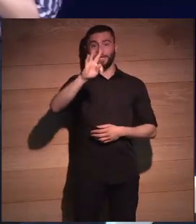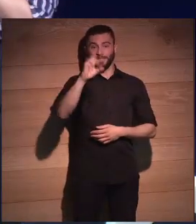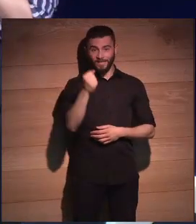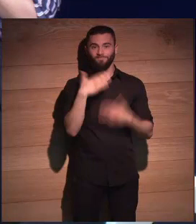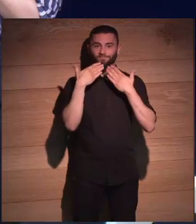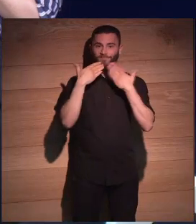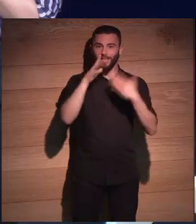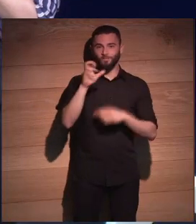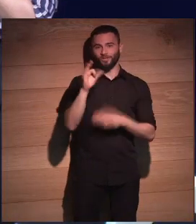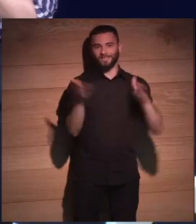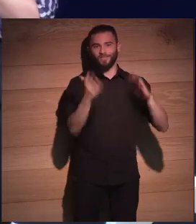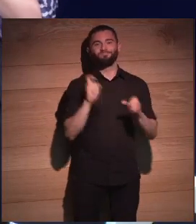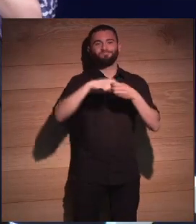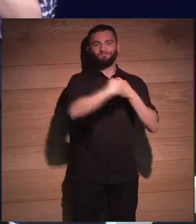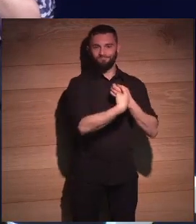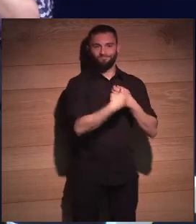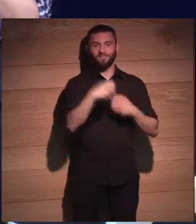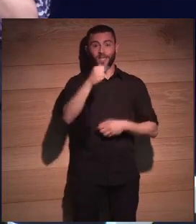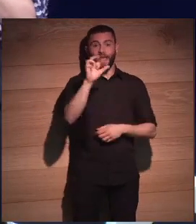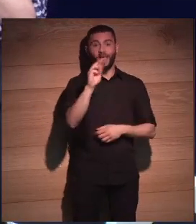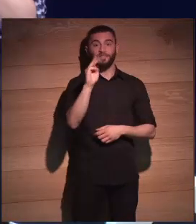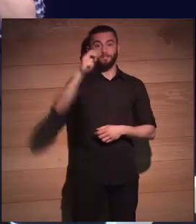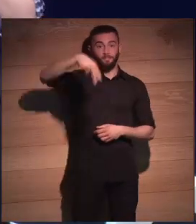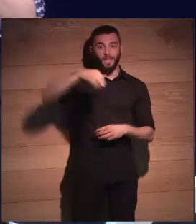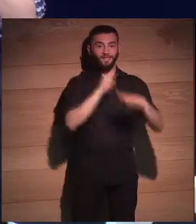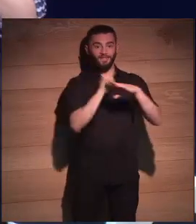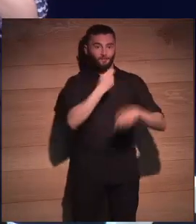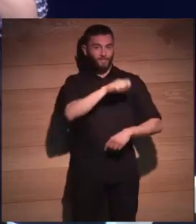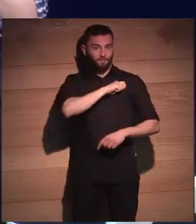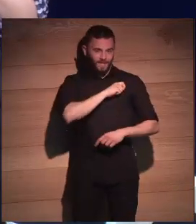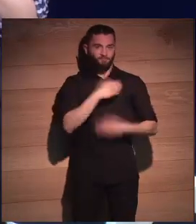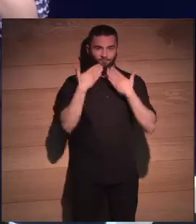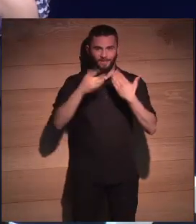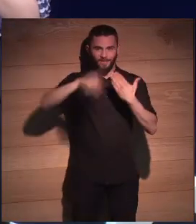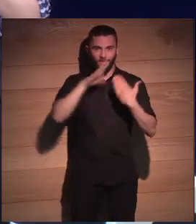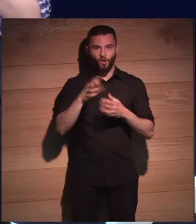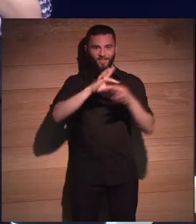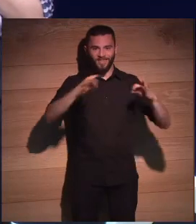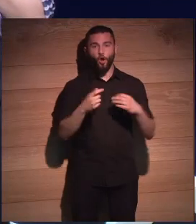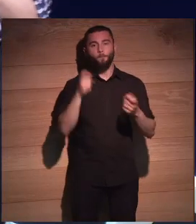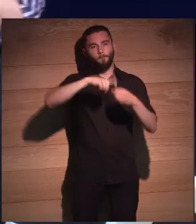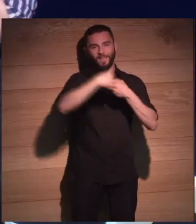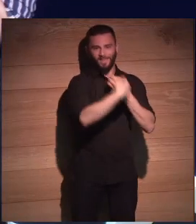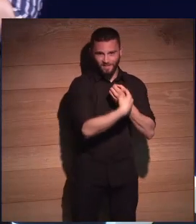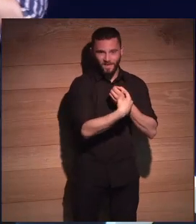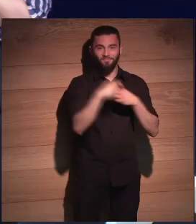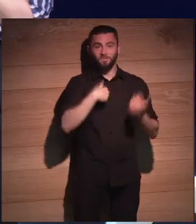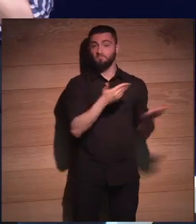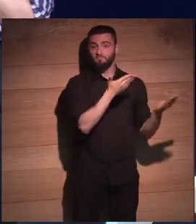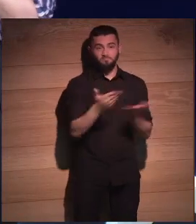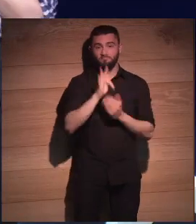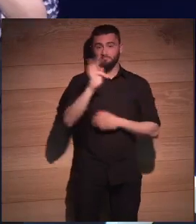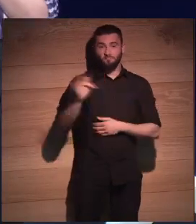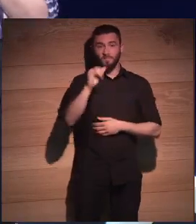sesión, y a Aspen Institute España por participar en este ciclo que realizamos. Y doy paso ya a